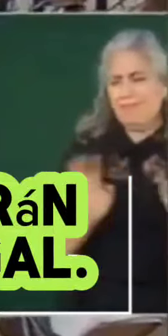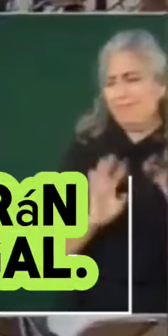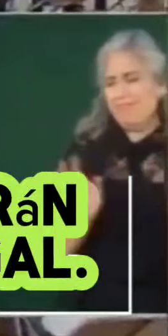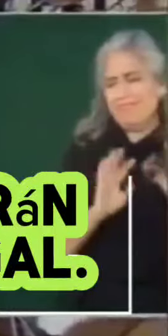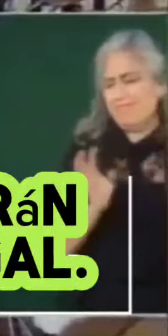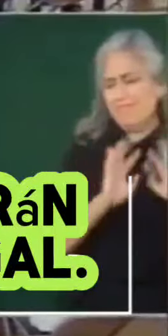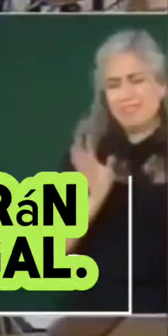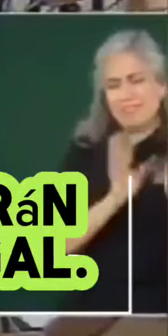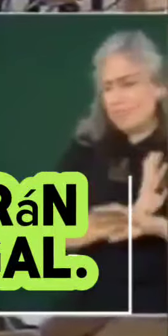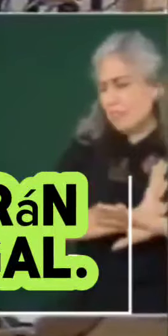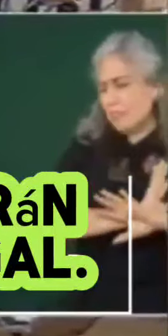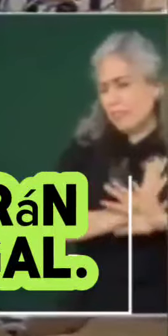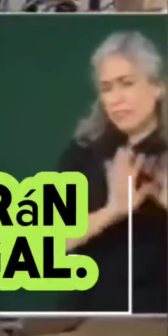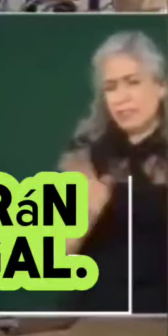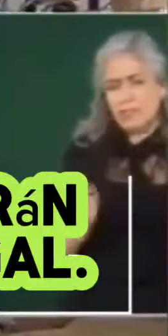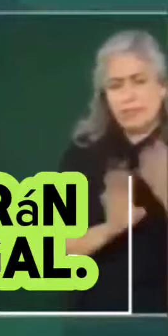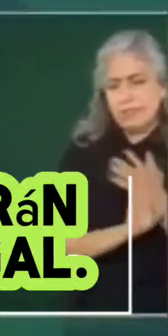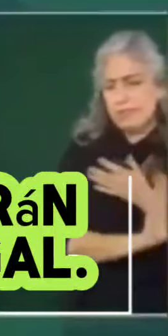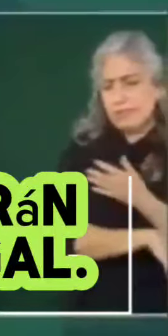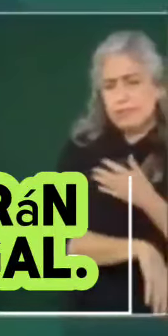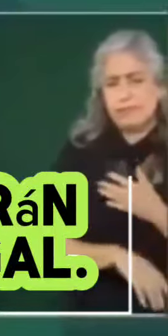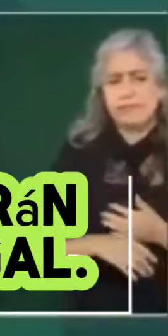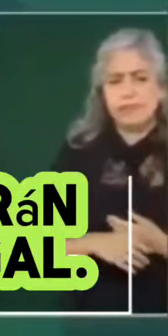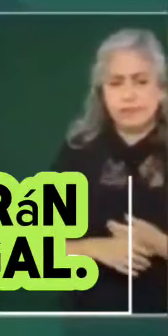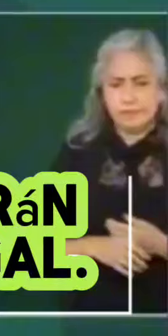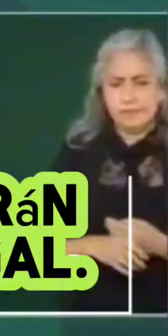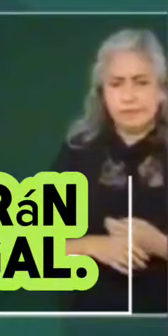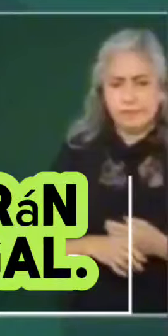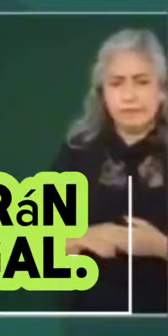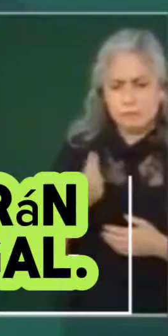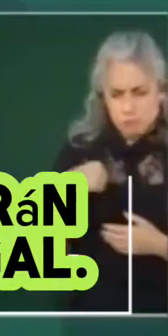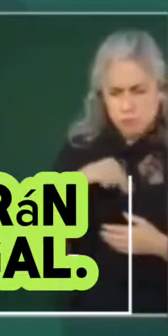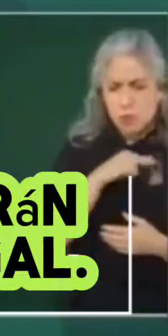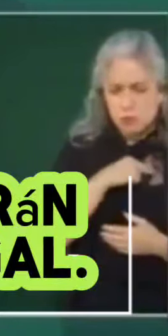Sí, que que nosotros vamos a hacernos cargo.